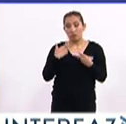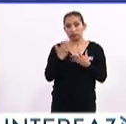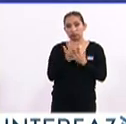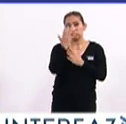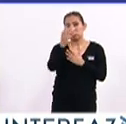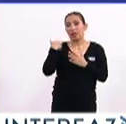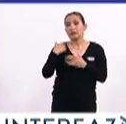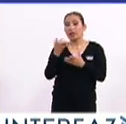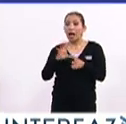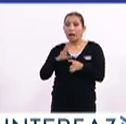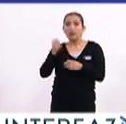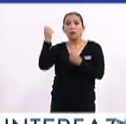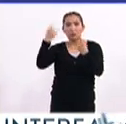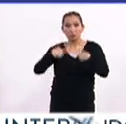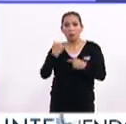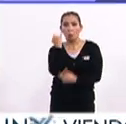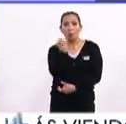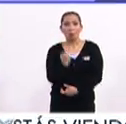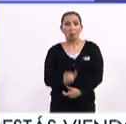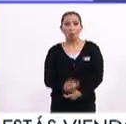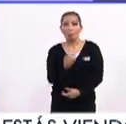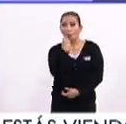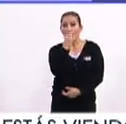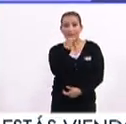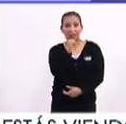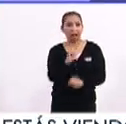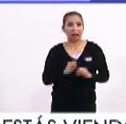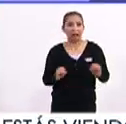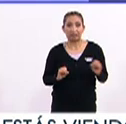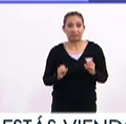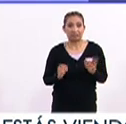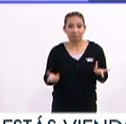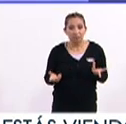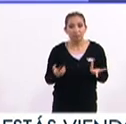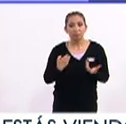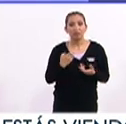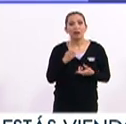extremo, que es la desnutrición, pero muchos de estos